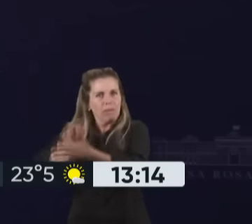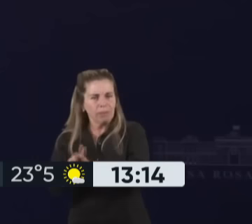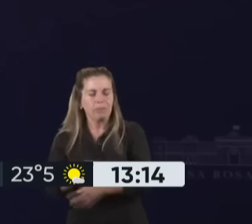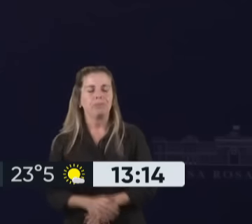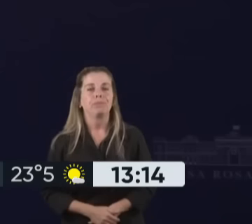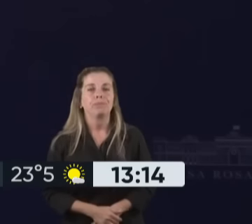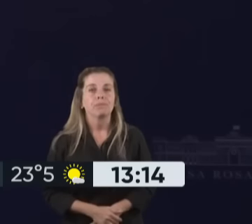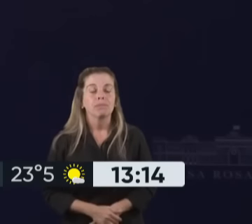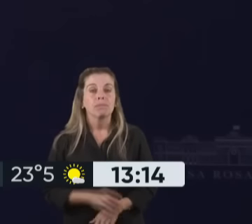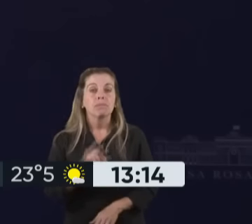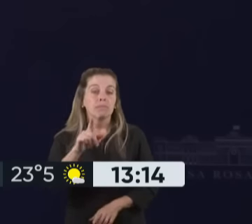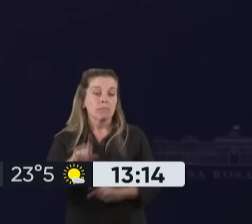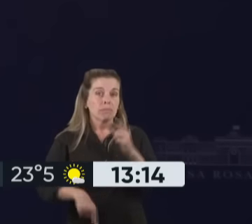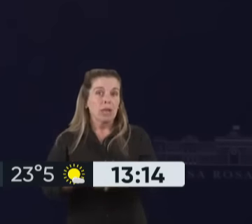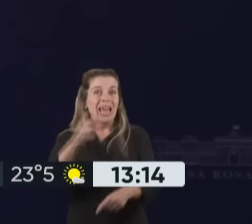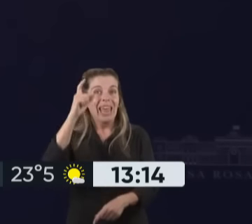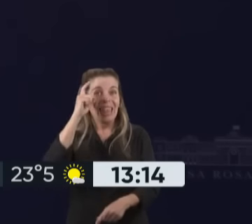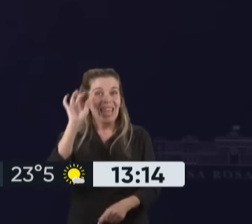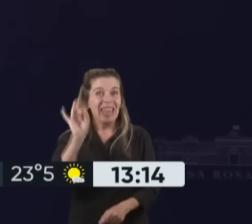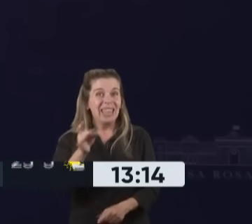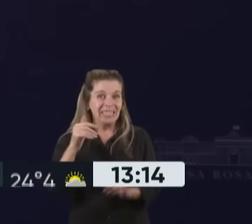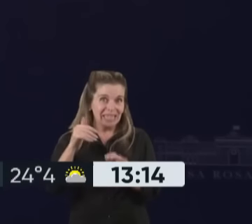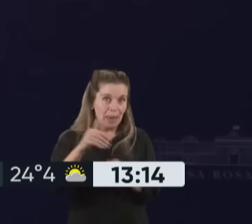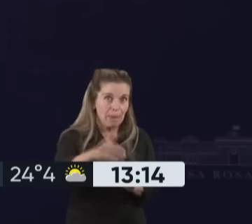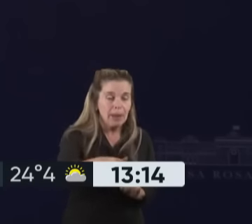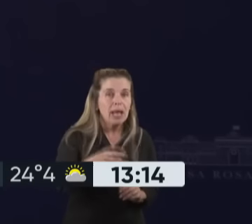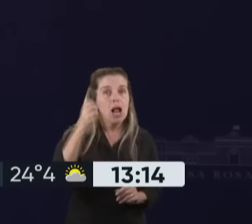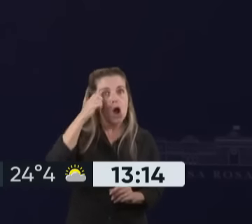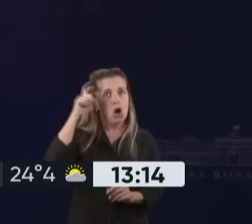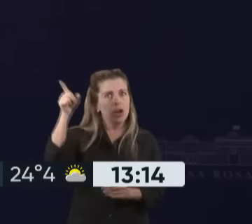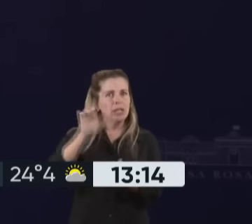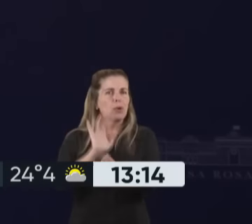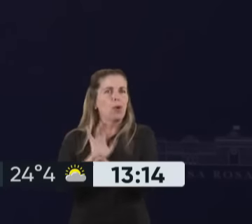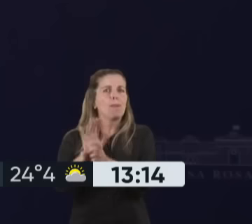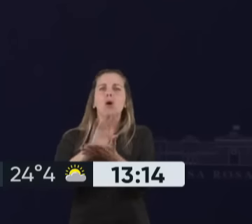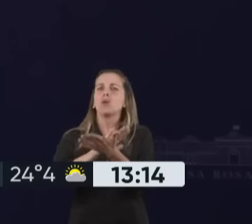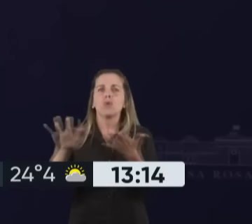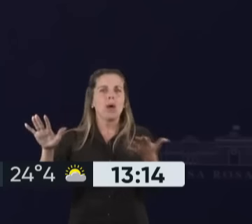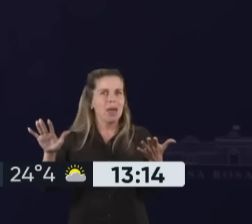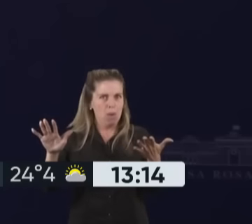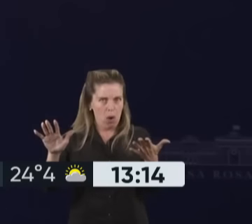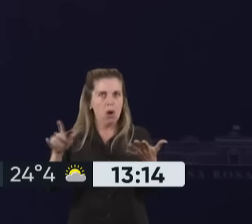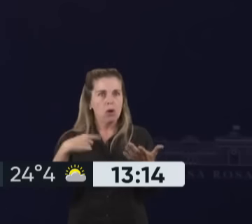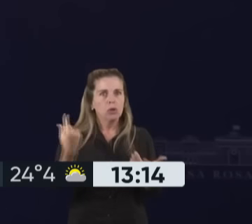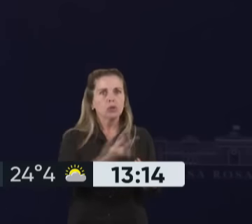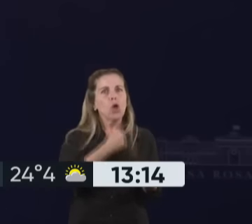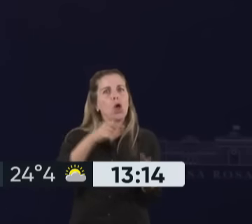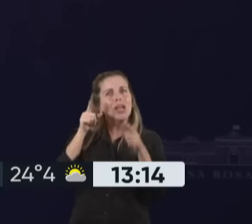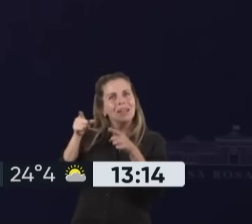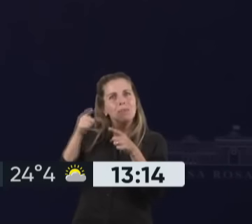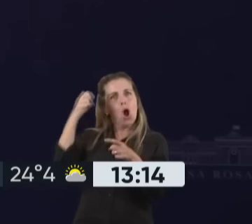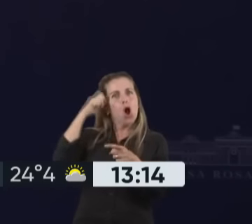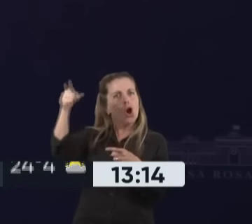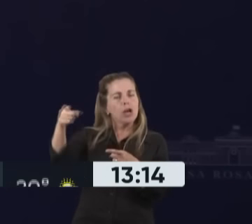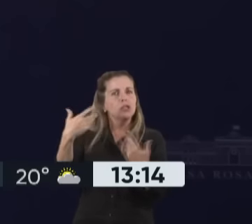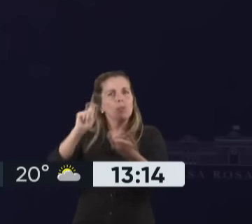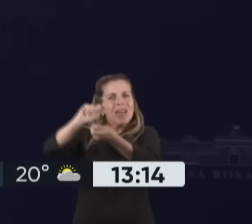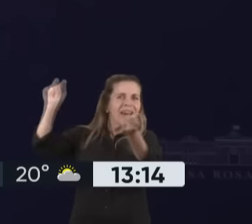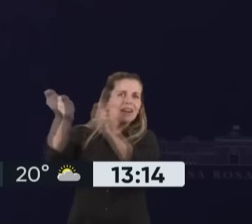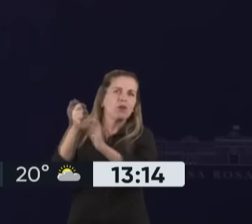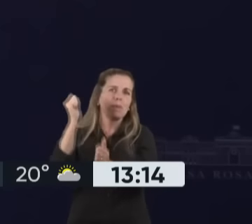se conformará a partir del 10 de diciembre y aspiramos todos a que sea el más reformista de la